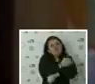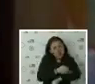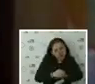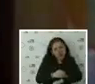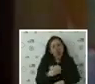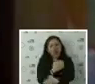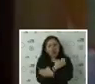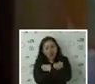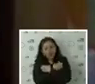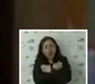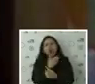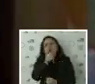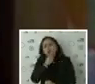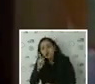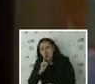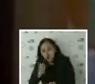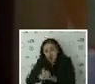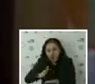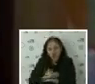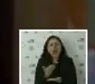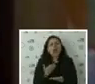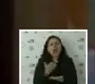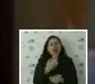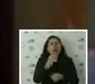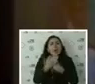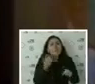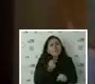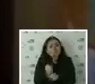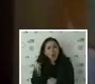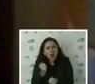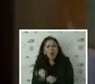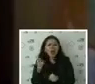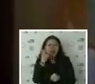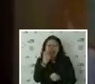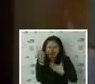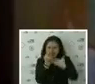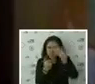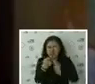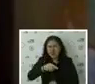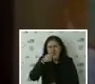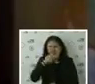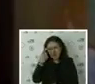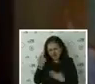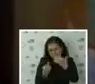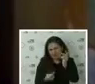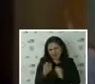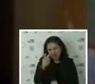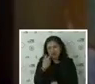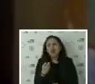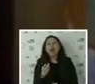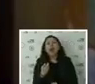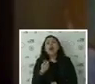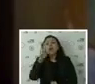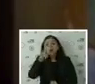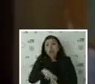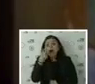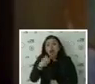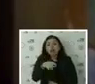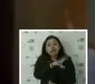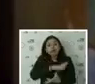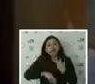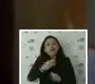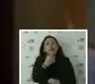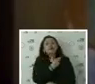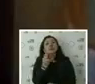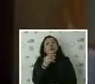educativo, en lo de género, en la violencia, en todas esas aportaciones que han hecho anteriormente, antes de mi participación, nos llevan a tener